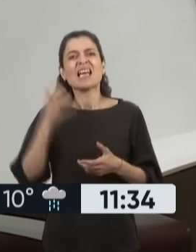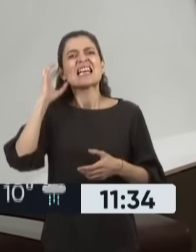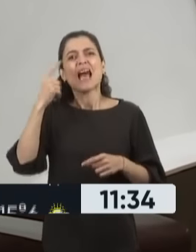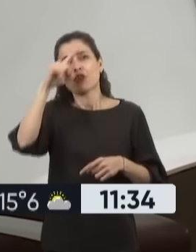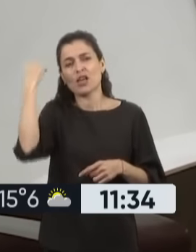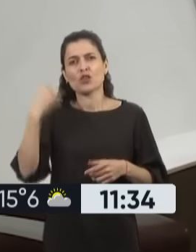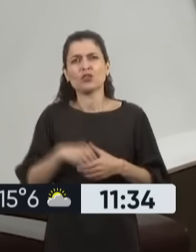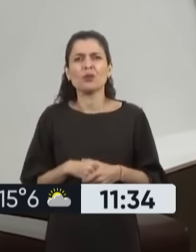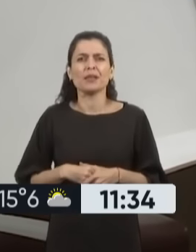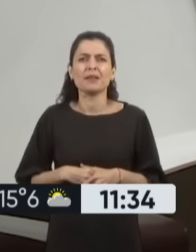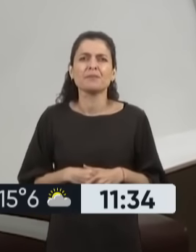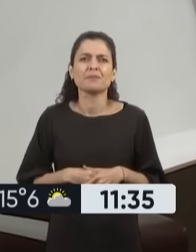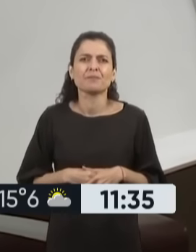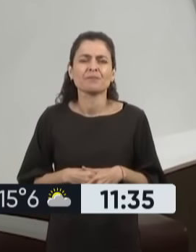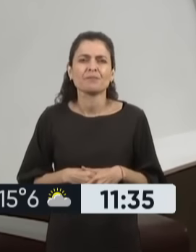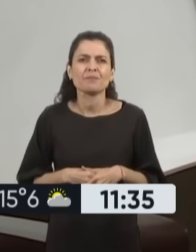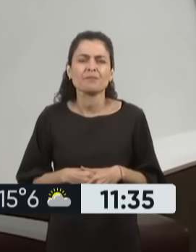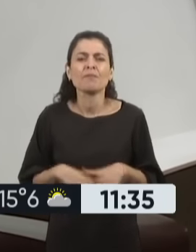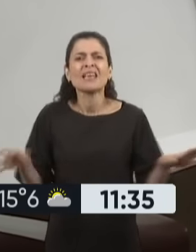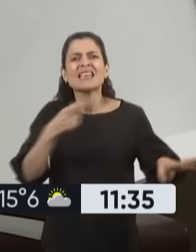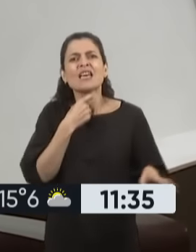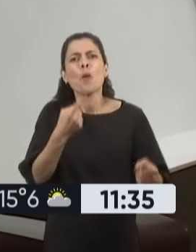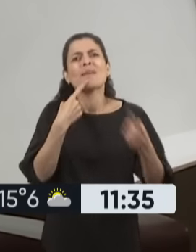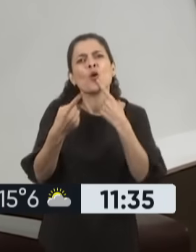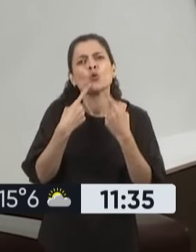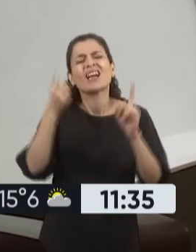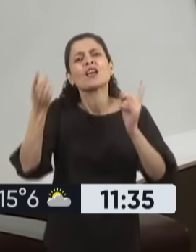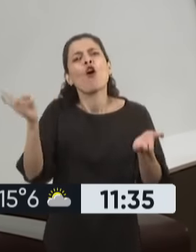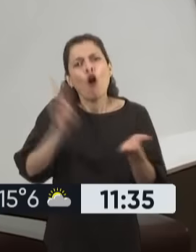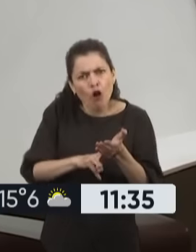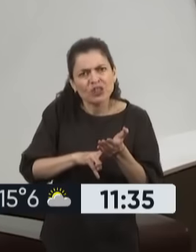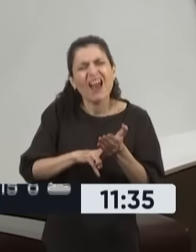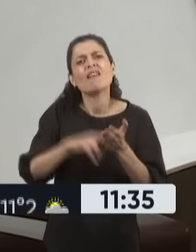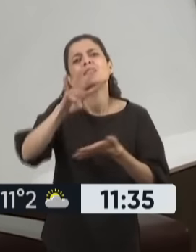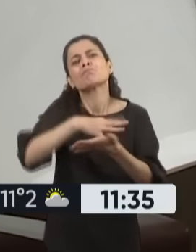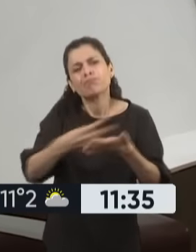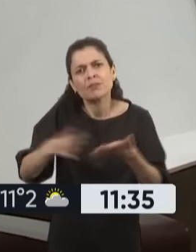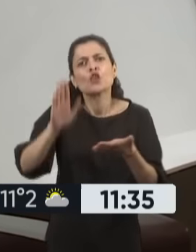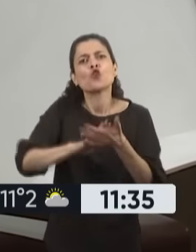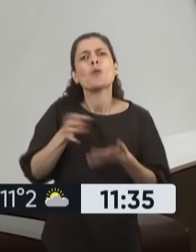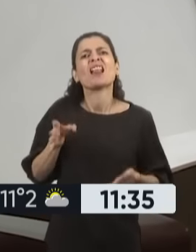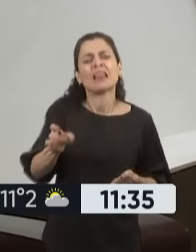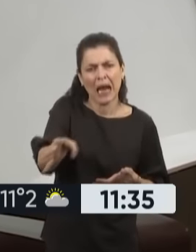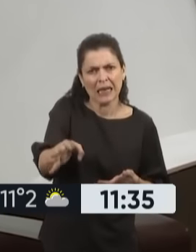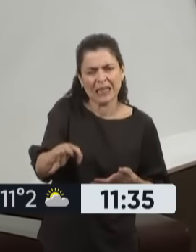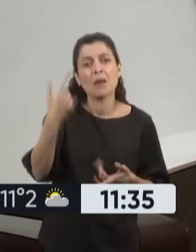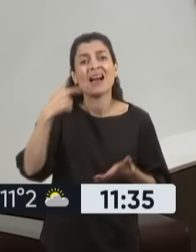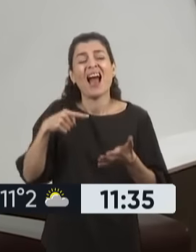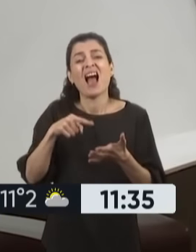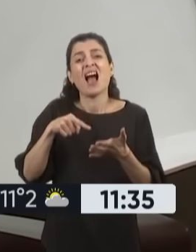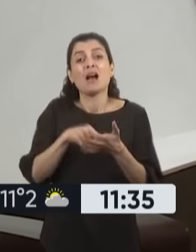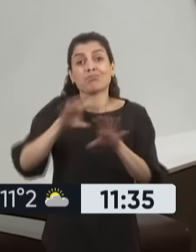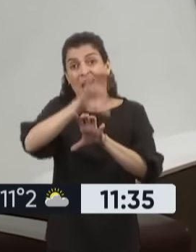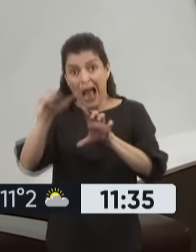Nacional Bien todo bien quería consultarte porque hoy se conoció el nuevo cuadro tarifario de trenes para el amba y también para